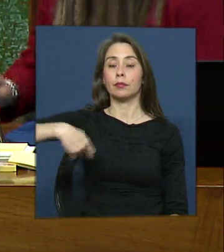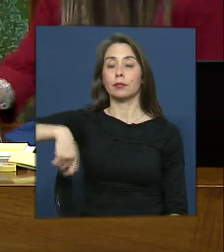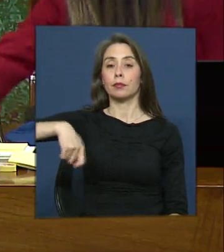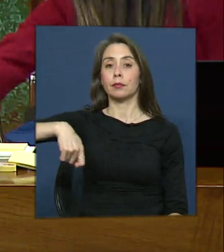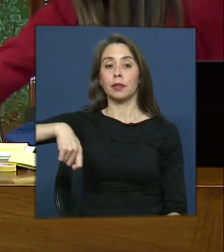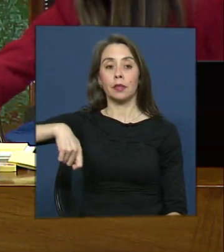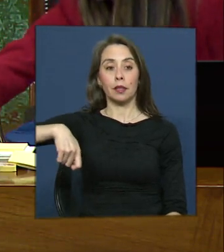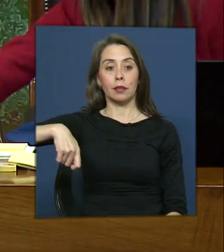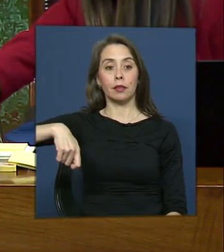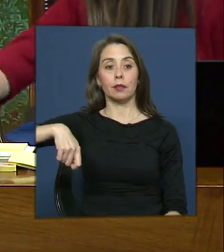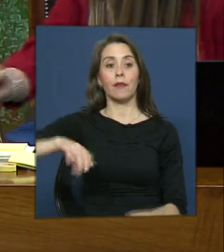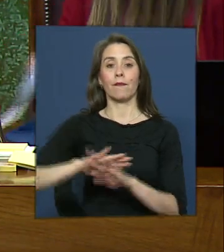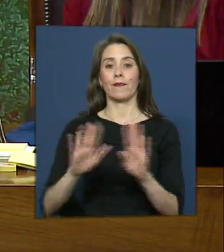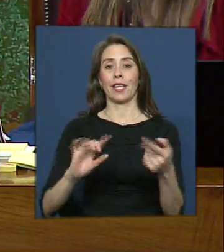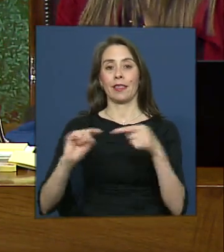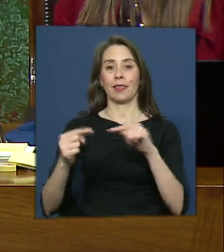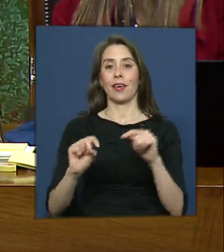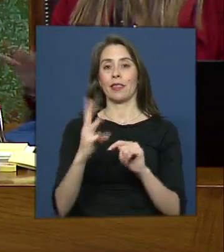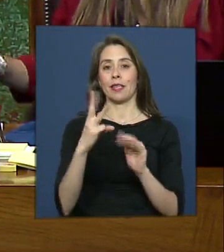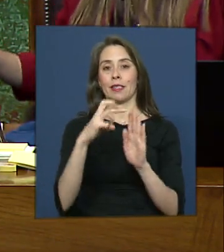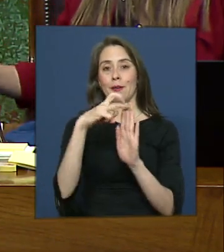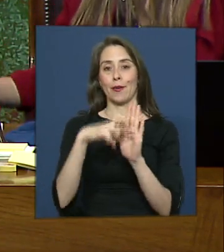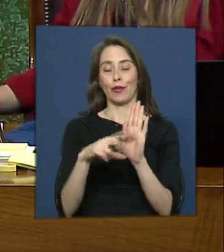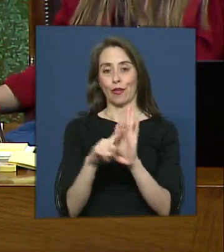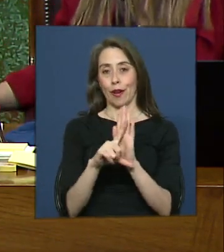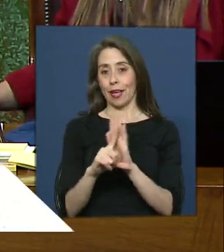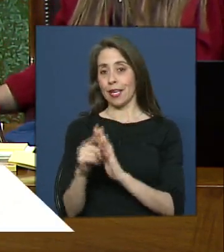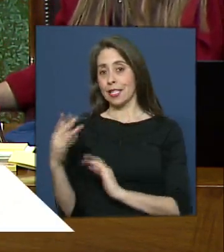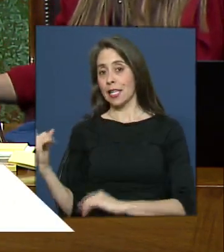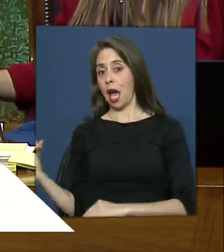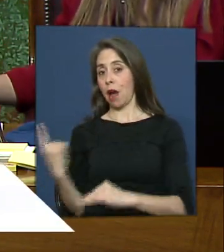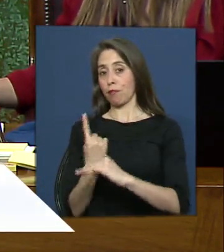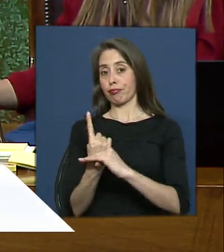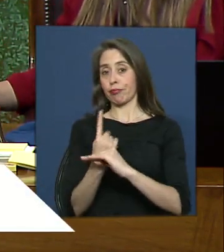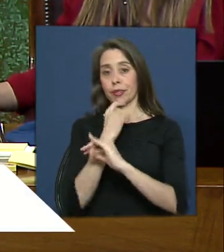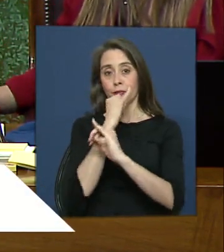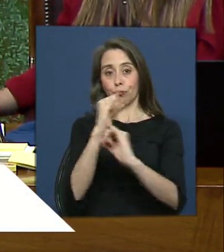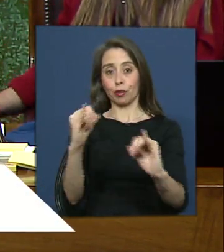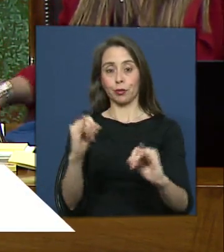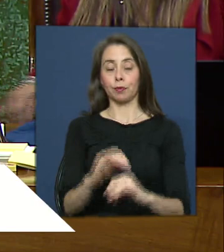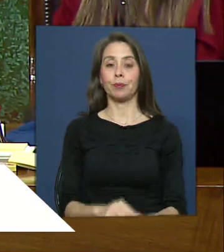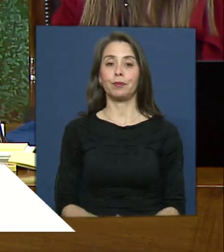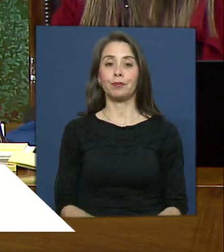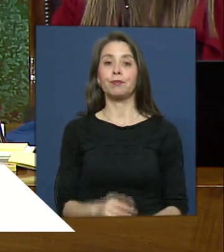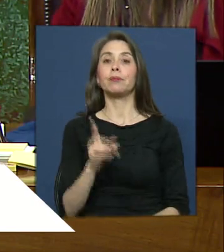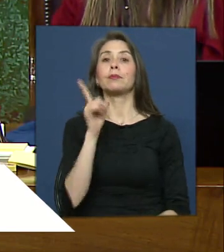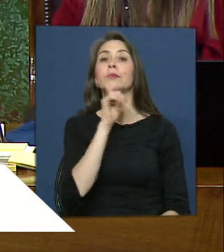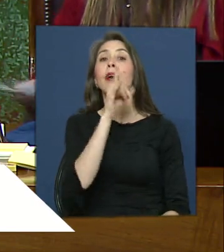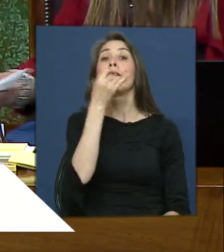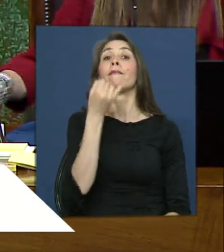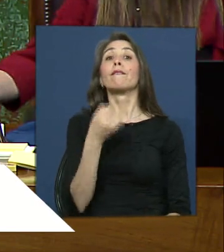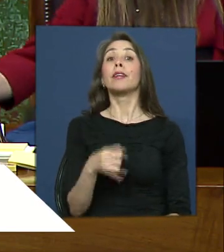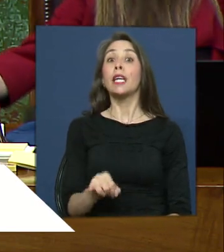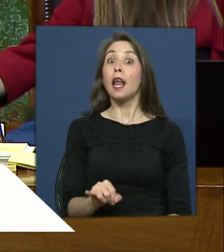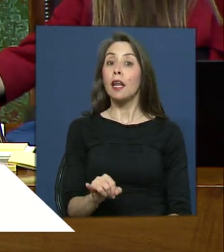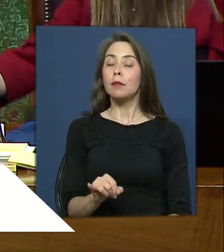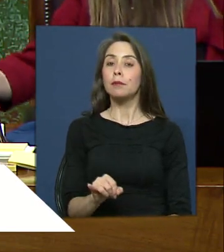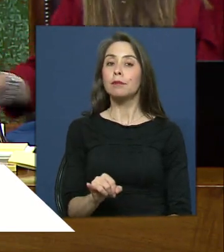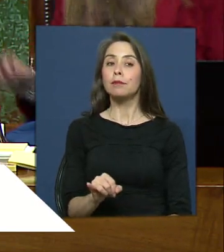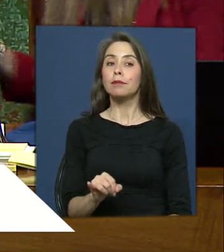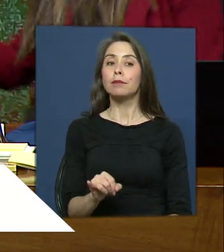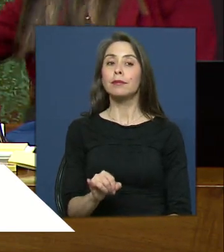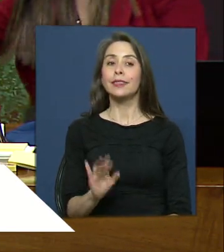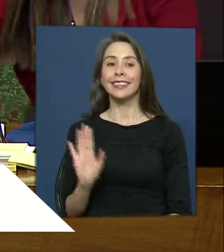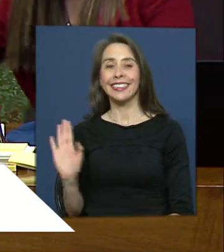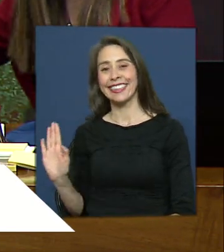Cerramos el debate sobre el tercer proyecto recientemente informado. Finalmente, antes tenemos